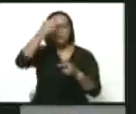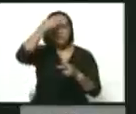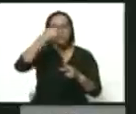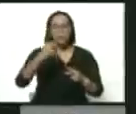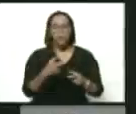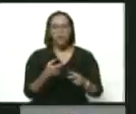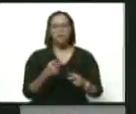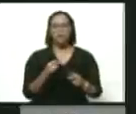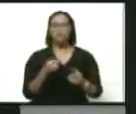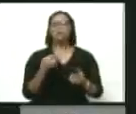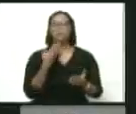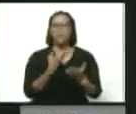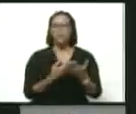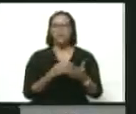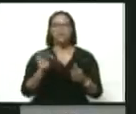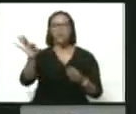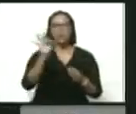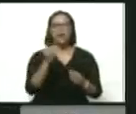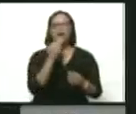que sí vaya.